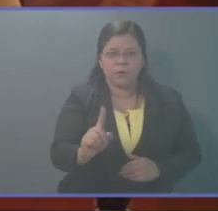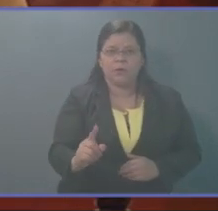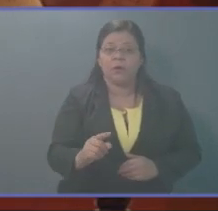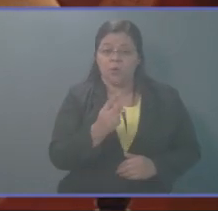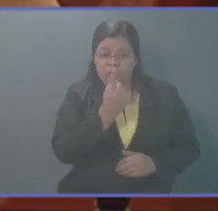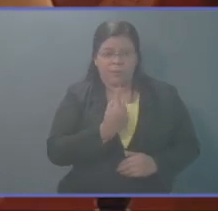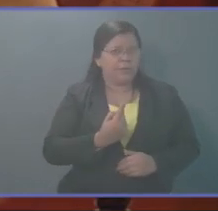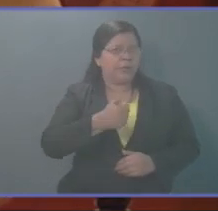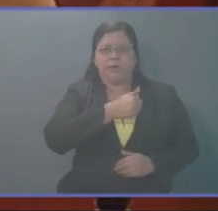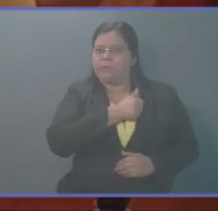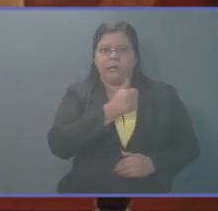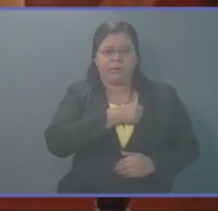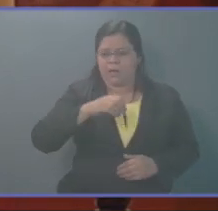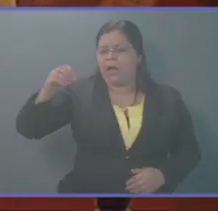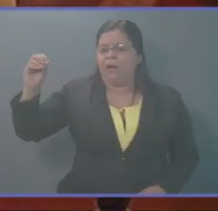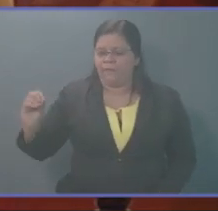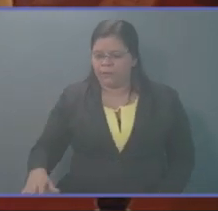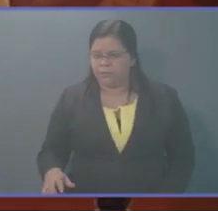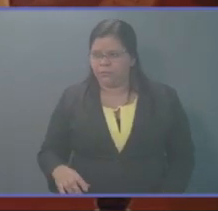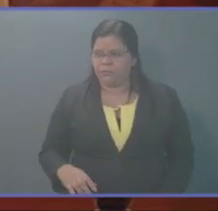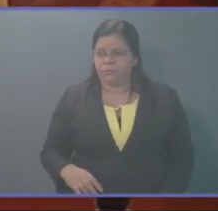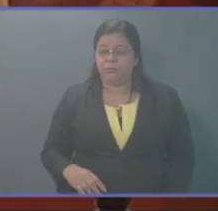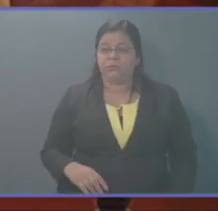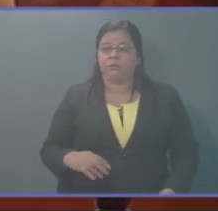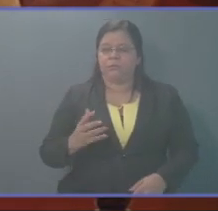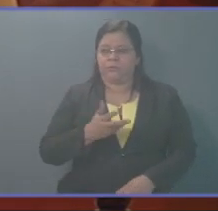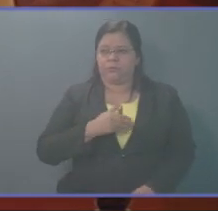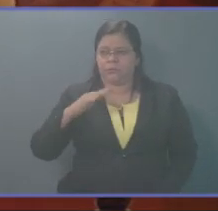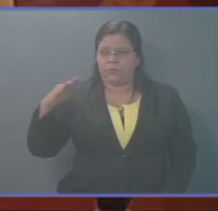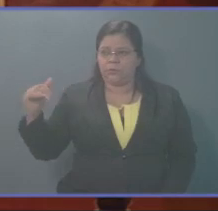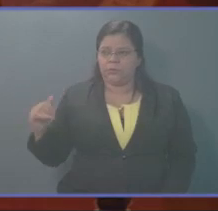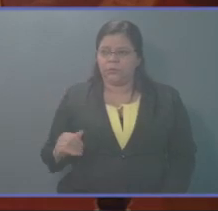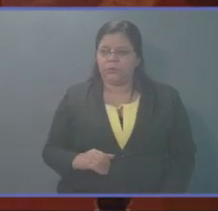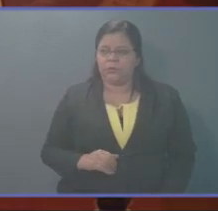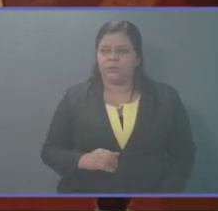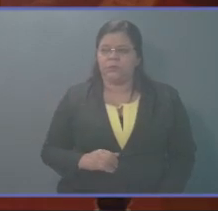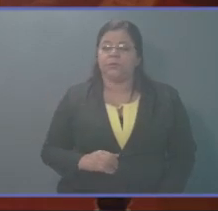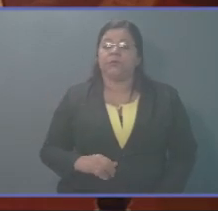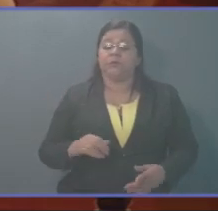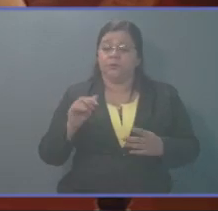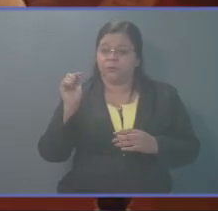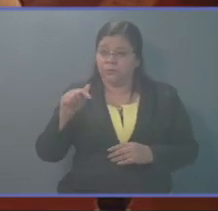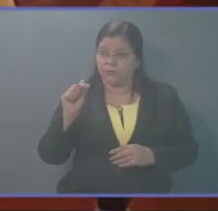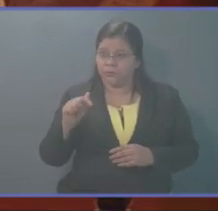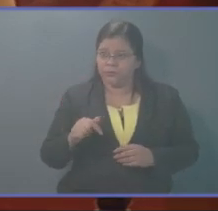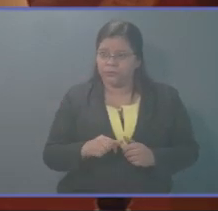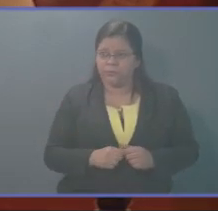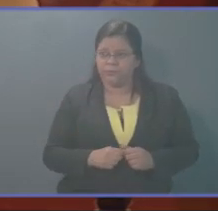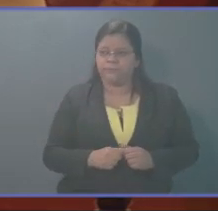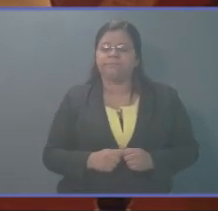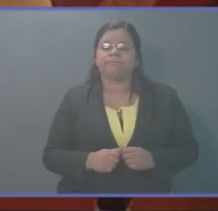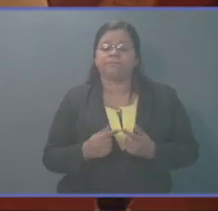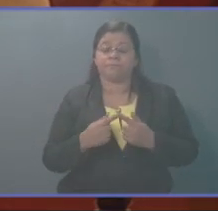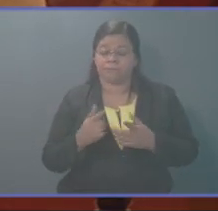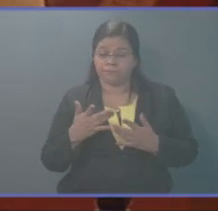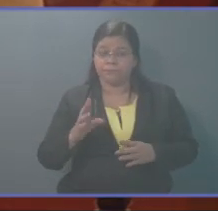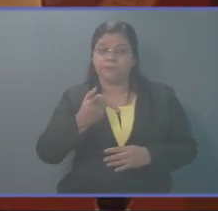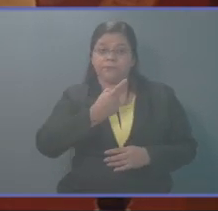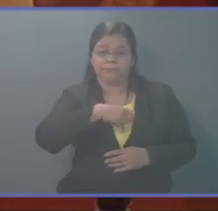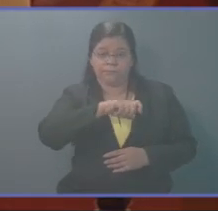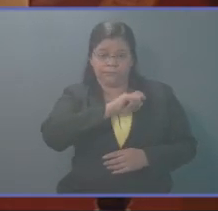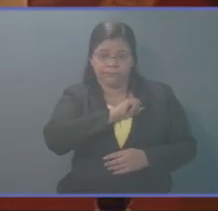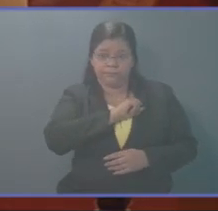la tiró en algún espacio de nuestro territorio. Y es en ese rol que España ha